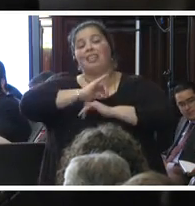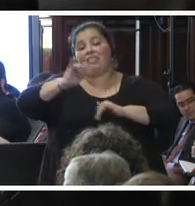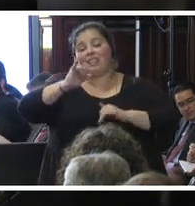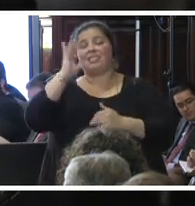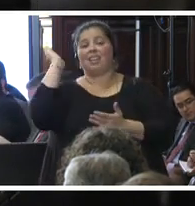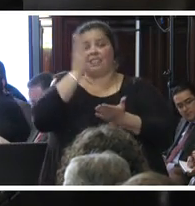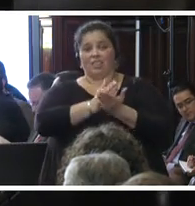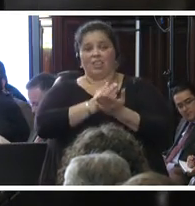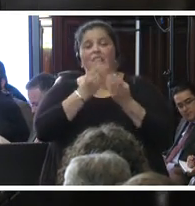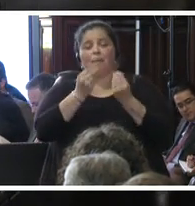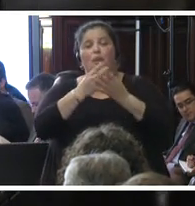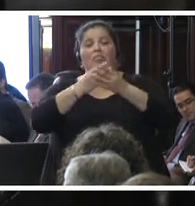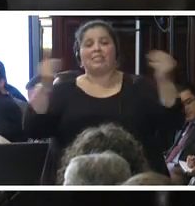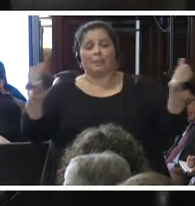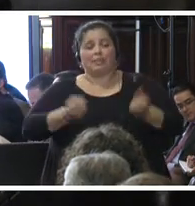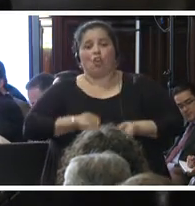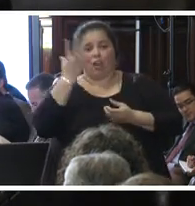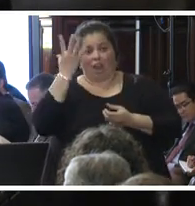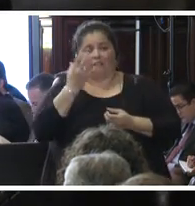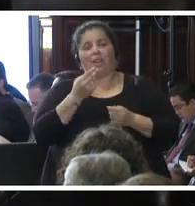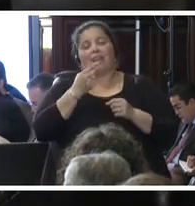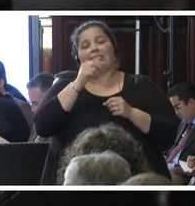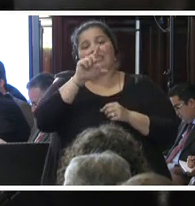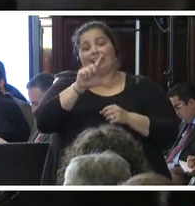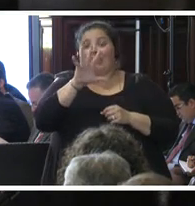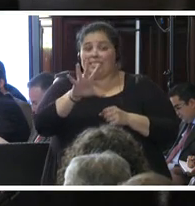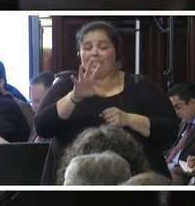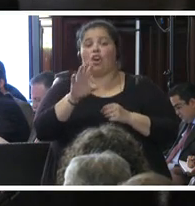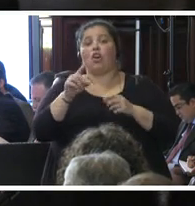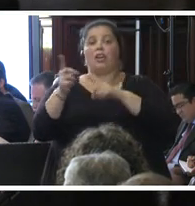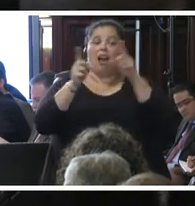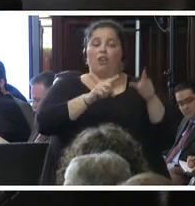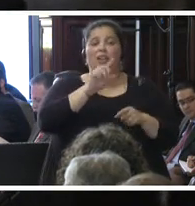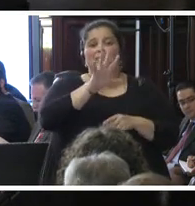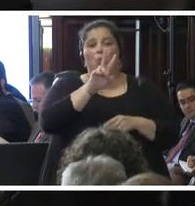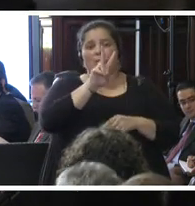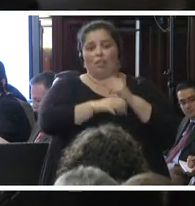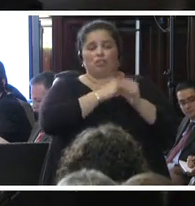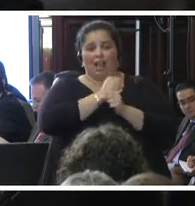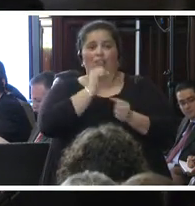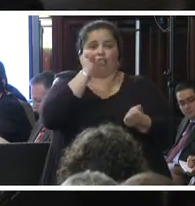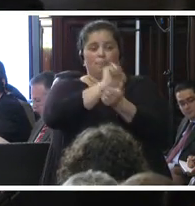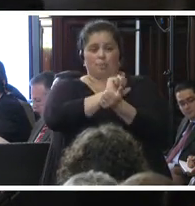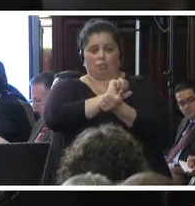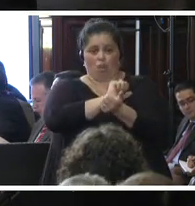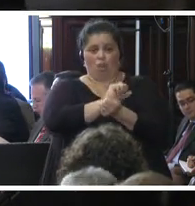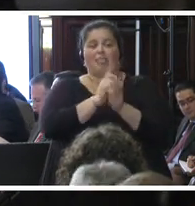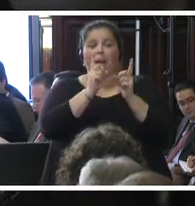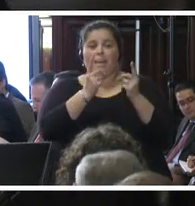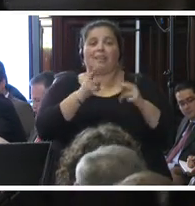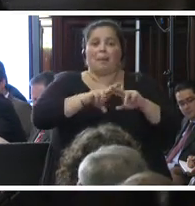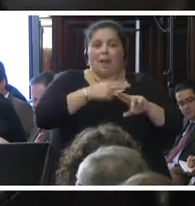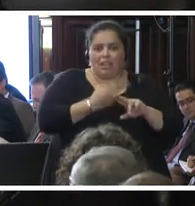desaparición agravada por 75 y 50 años de prisión respectivamente, además de la reparación del daño. El